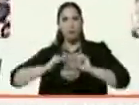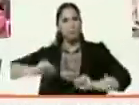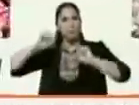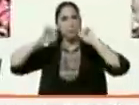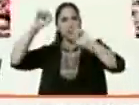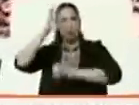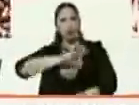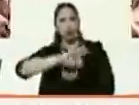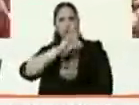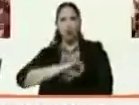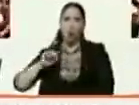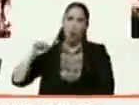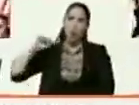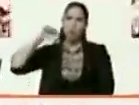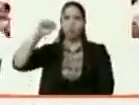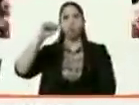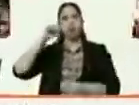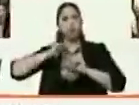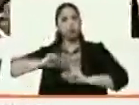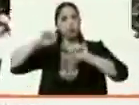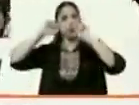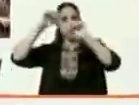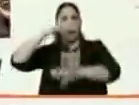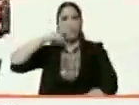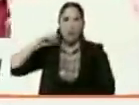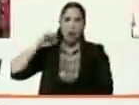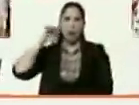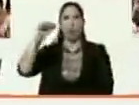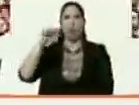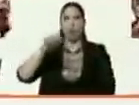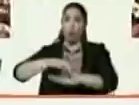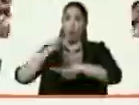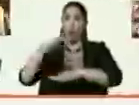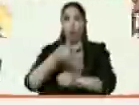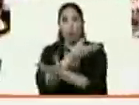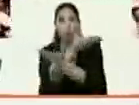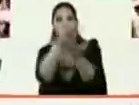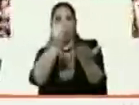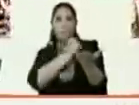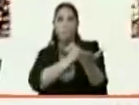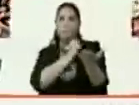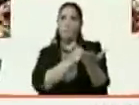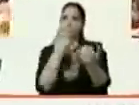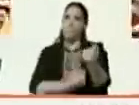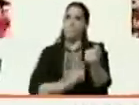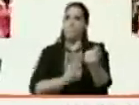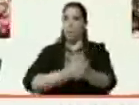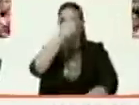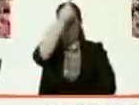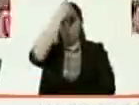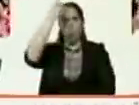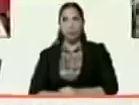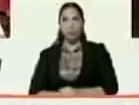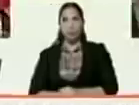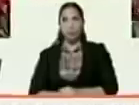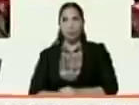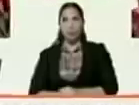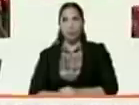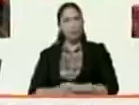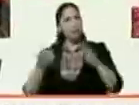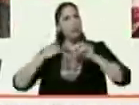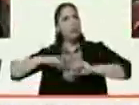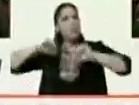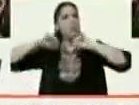el socialismo! ¡Que viva Nicolás! Dejo con ustedes a mi camarada y hermano, Diosdado Cabello. ¡Que viva